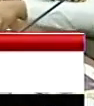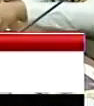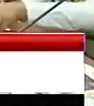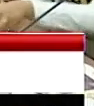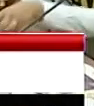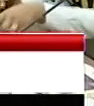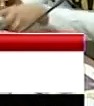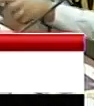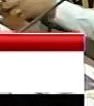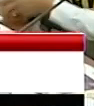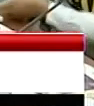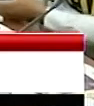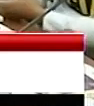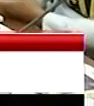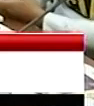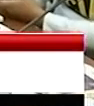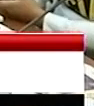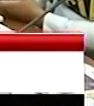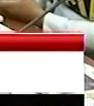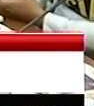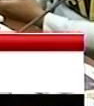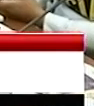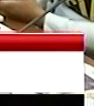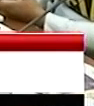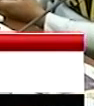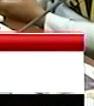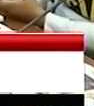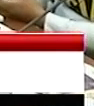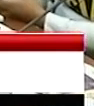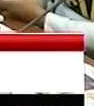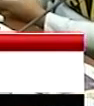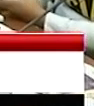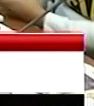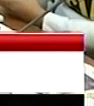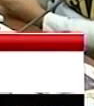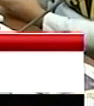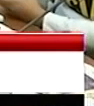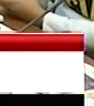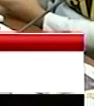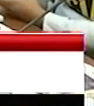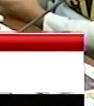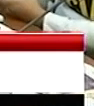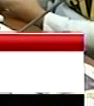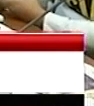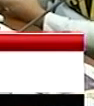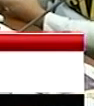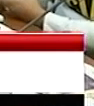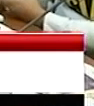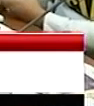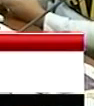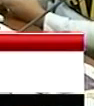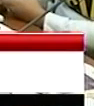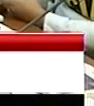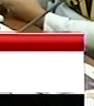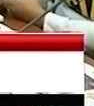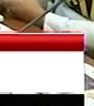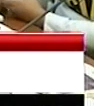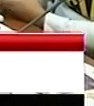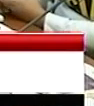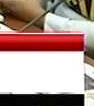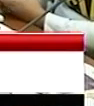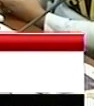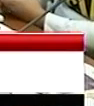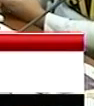disculpas por la demora, estoy en una reunión con la congresista, pero no queríamos dejar de agradecer la invitación y quería un poco compartir la experiencia del